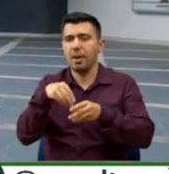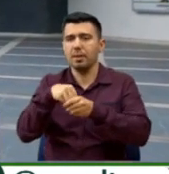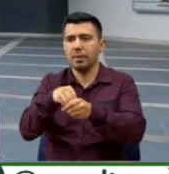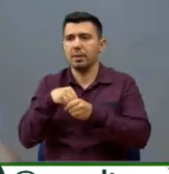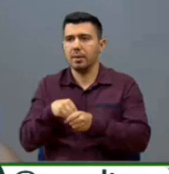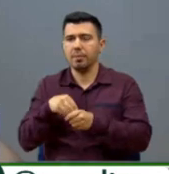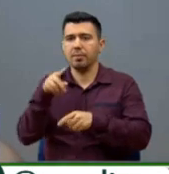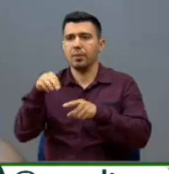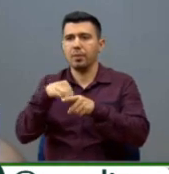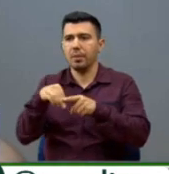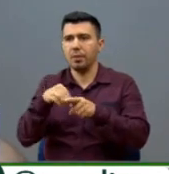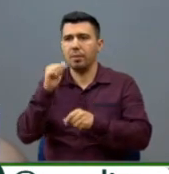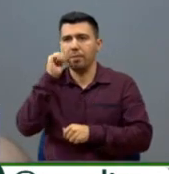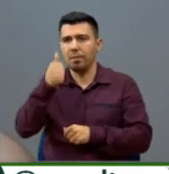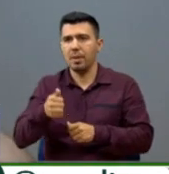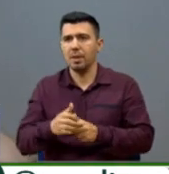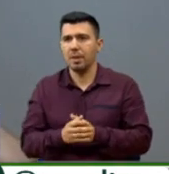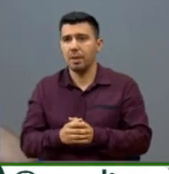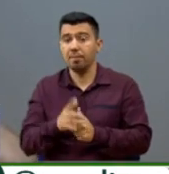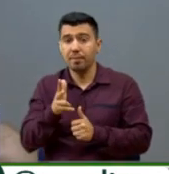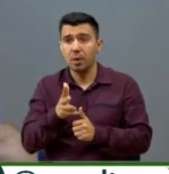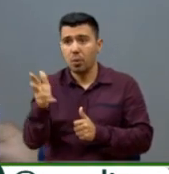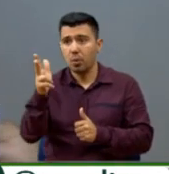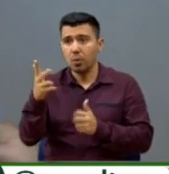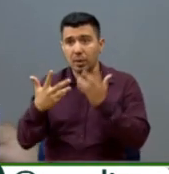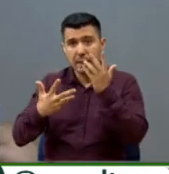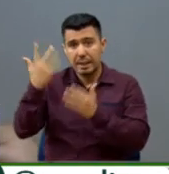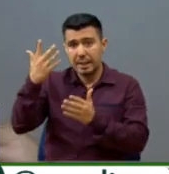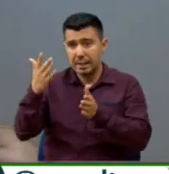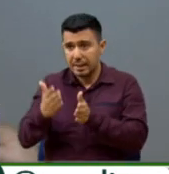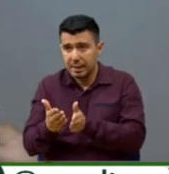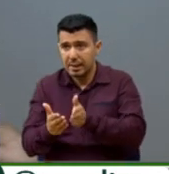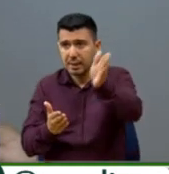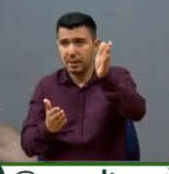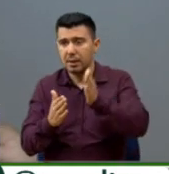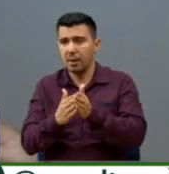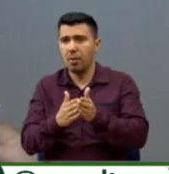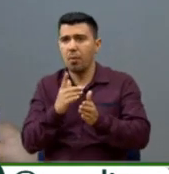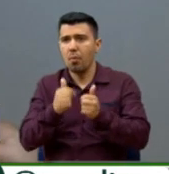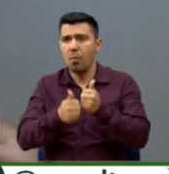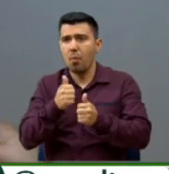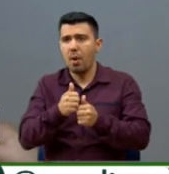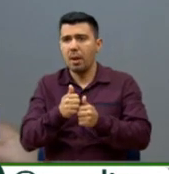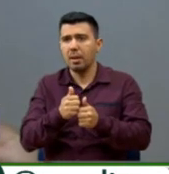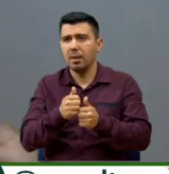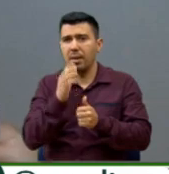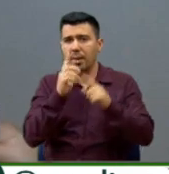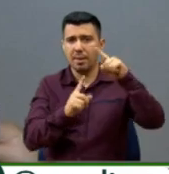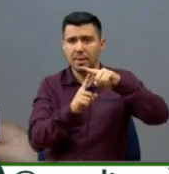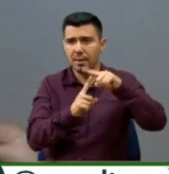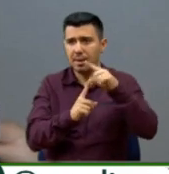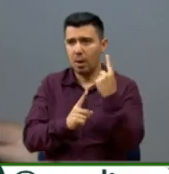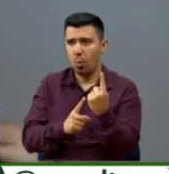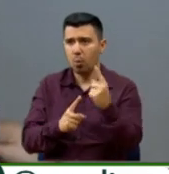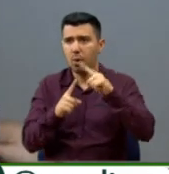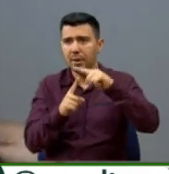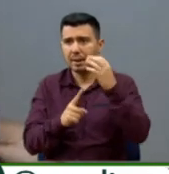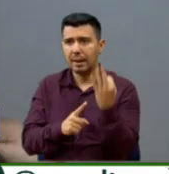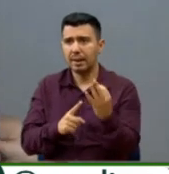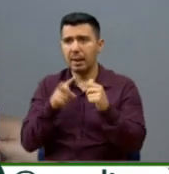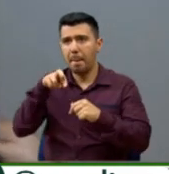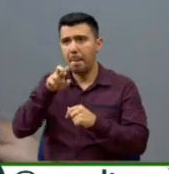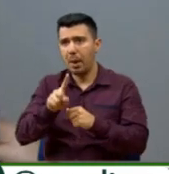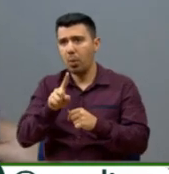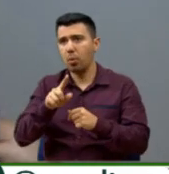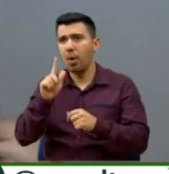transporte masivo. Las rutas que van por la carrera 15, que se las voy a repetir, son la T1, la T3, la